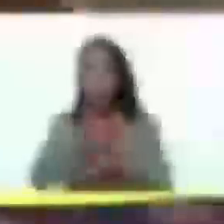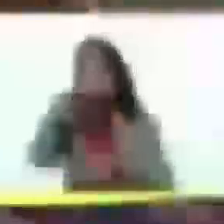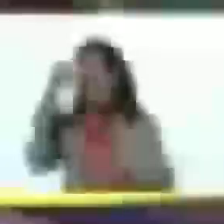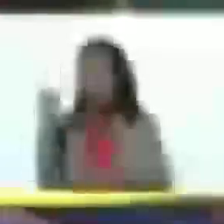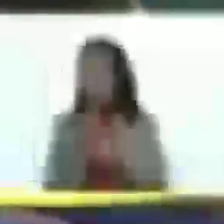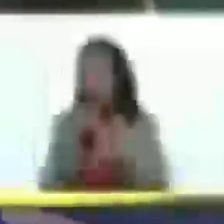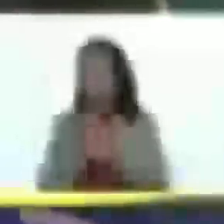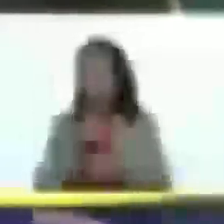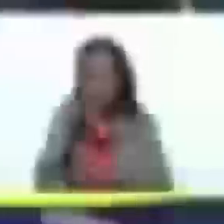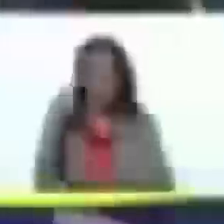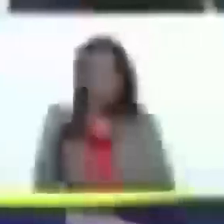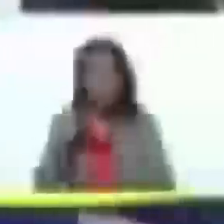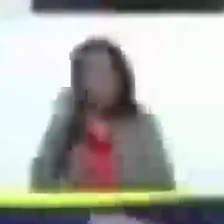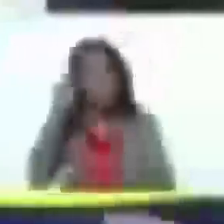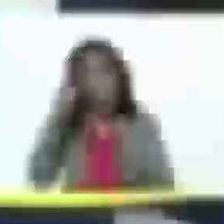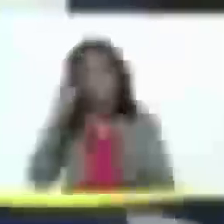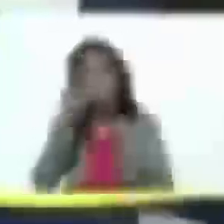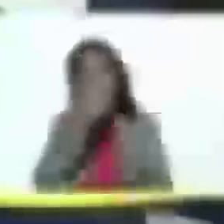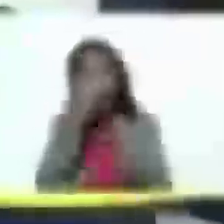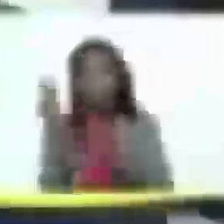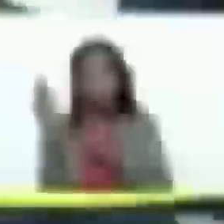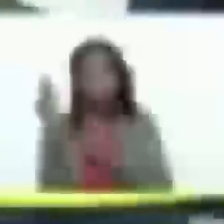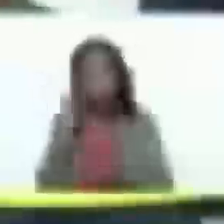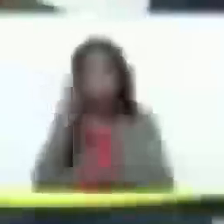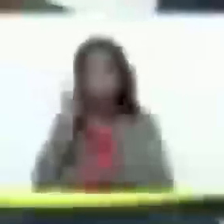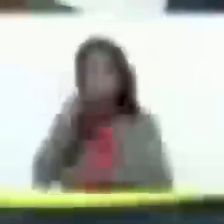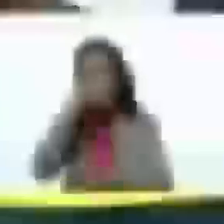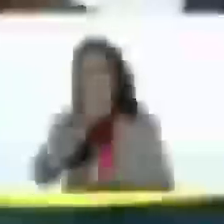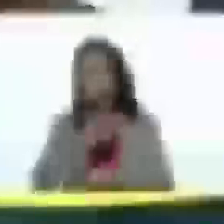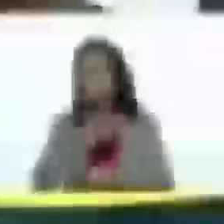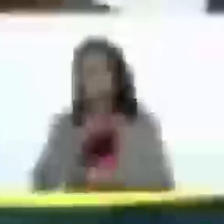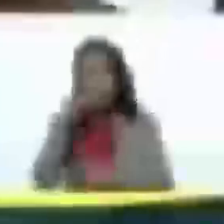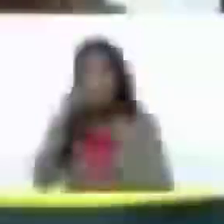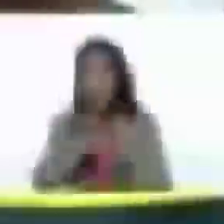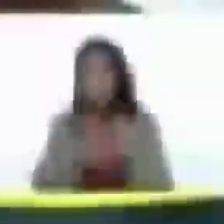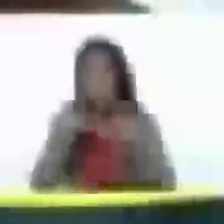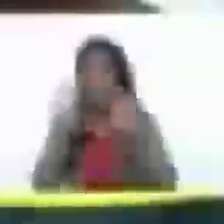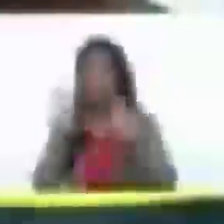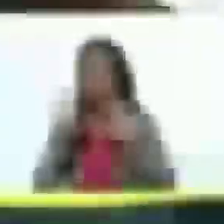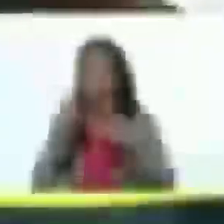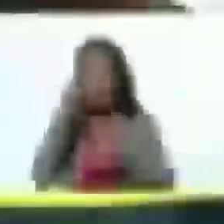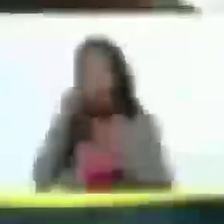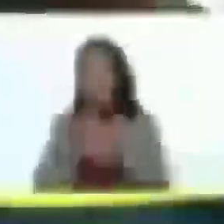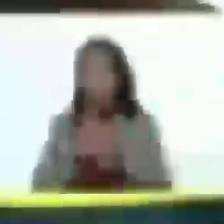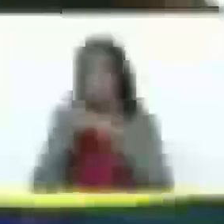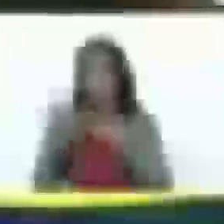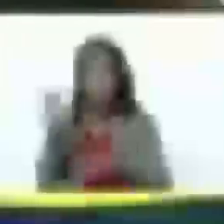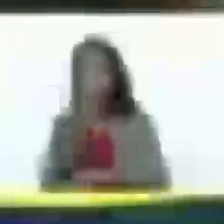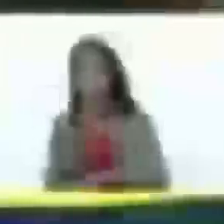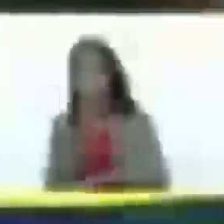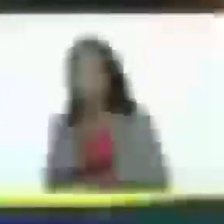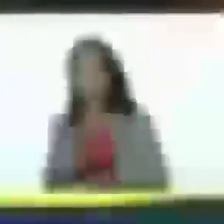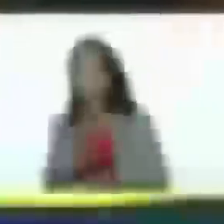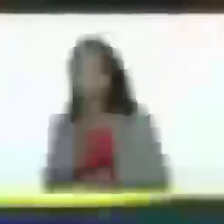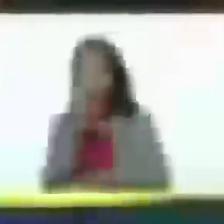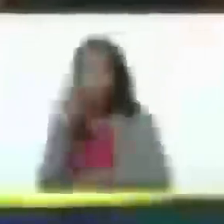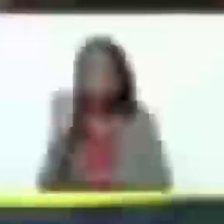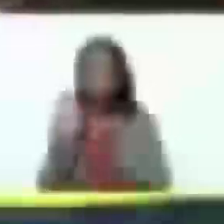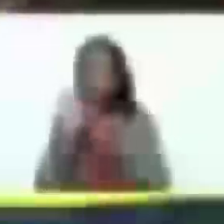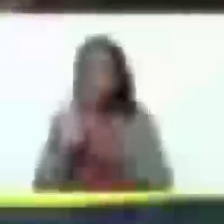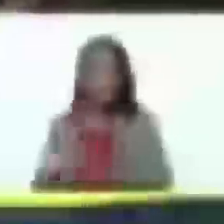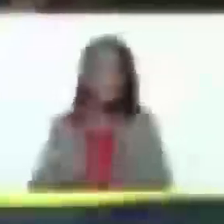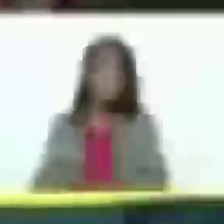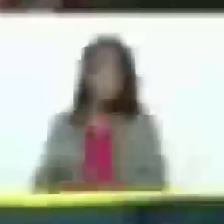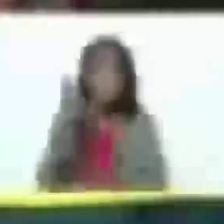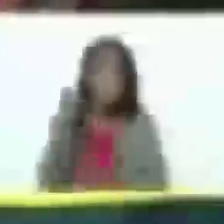que esa moneda se estabilice y nada de dólares de papel, nada de eso. Los gringos para otro lado, porque los gringos fueron